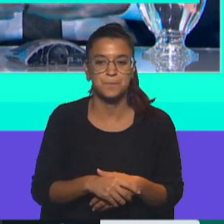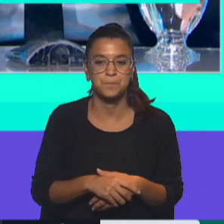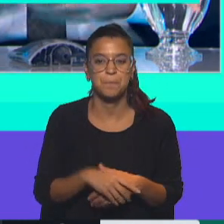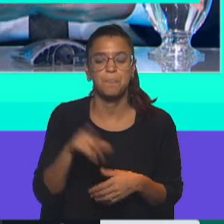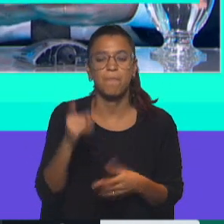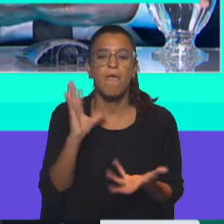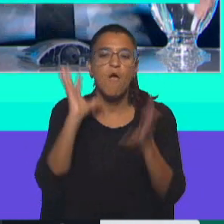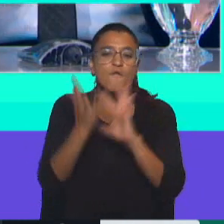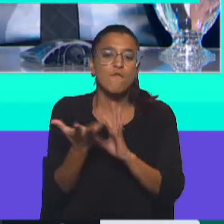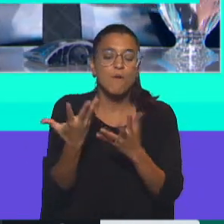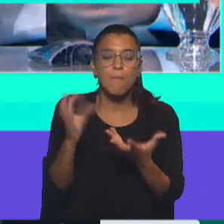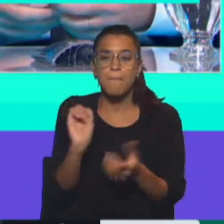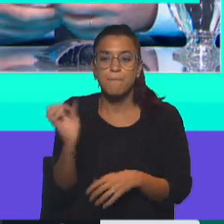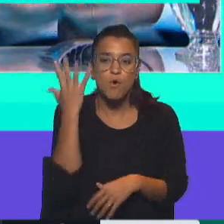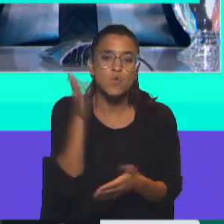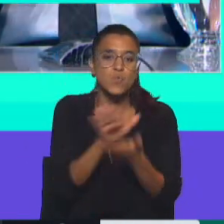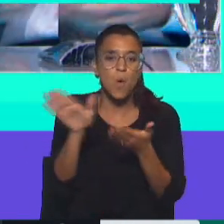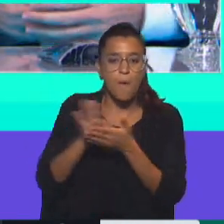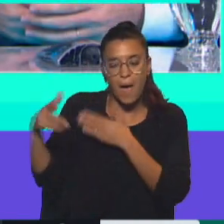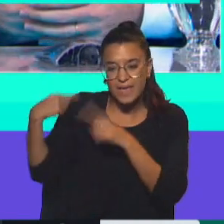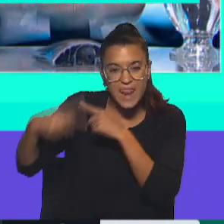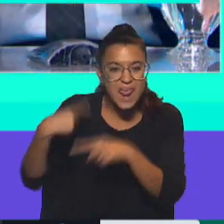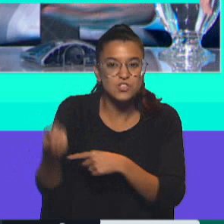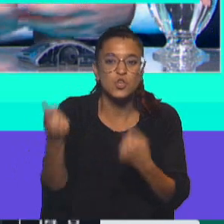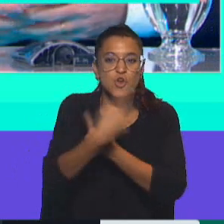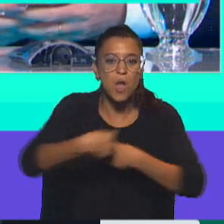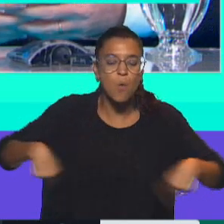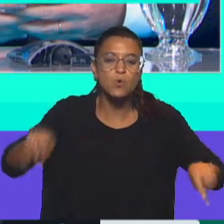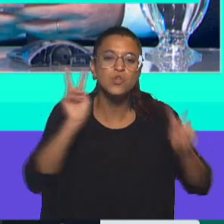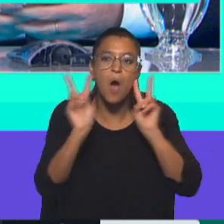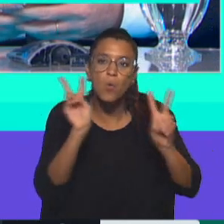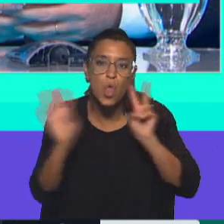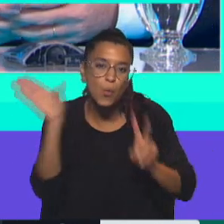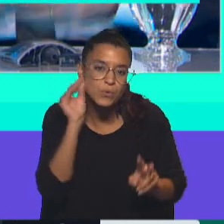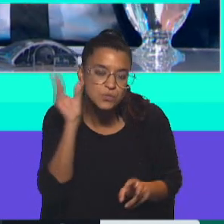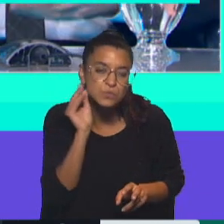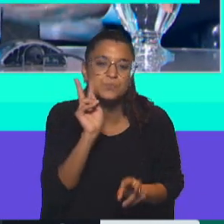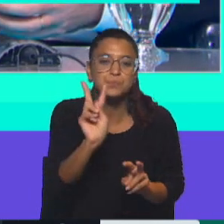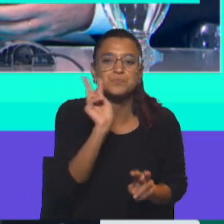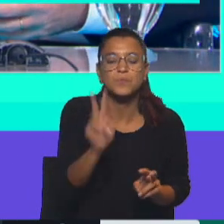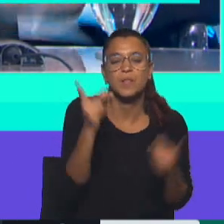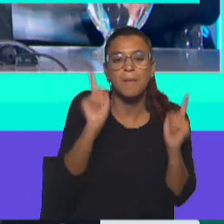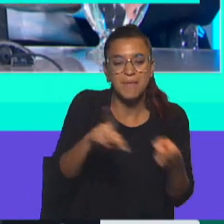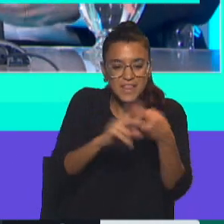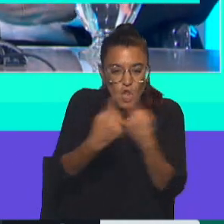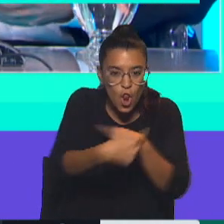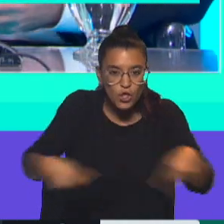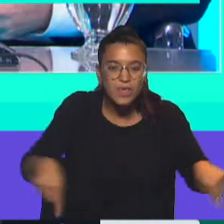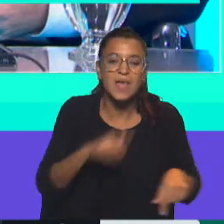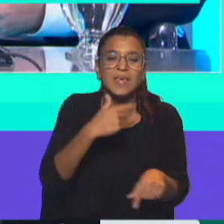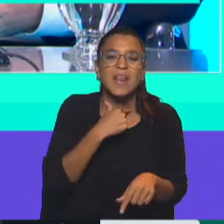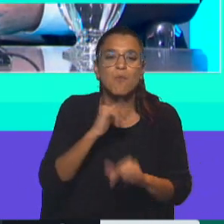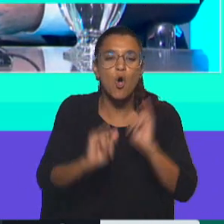de forma moderna, apuntando a las nuevas generaciones, claro, con recursos audiovisuales y tecnológicos, intentamos contar la historia